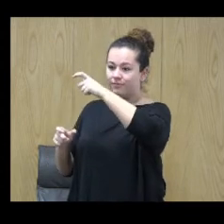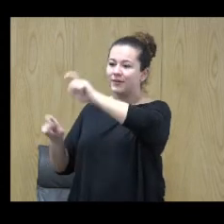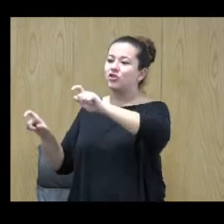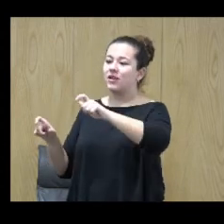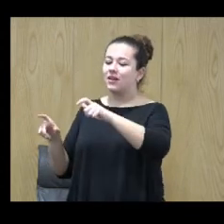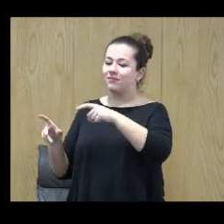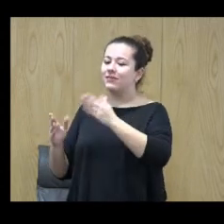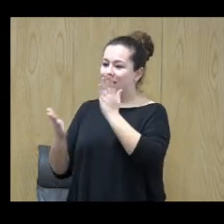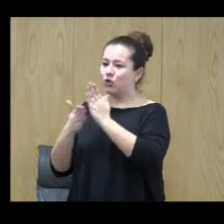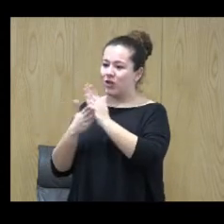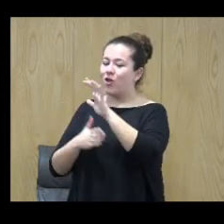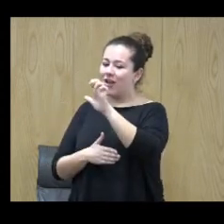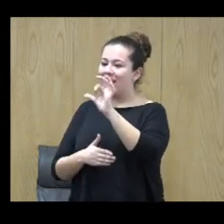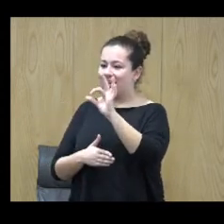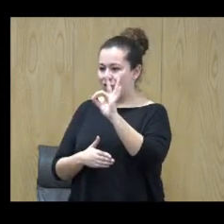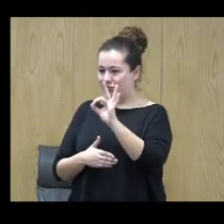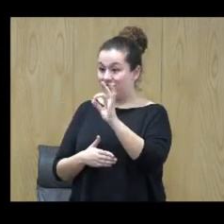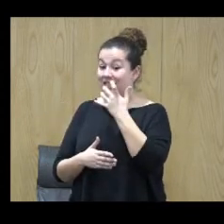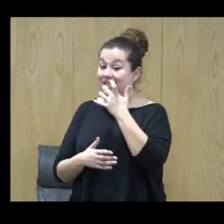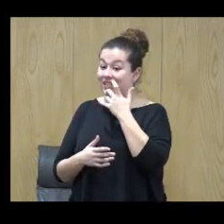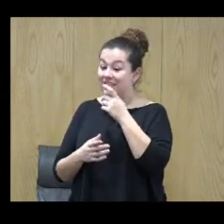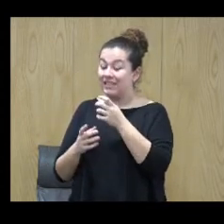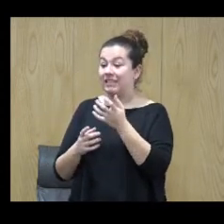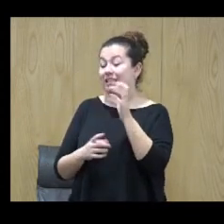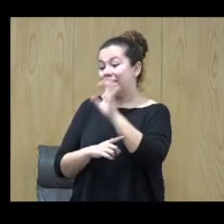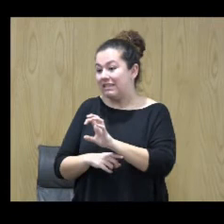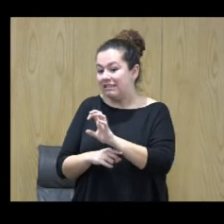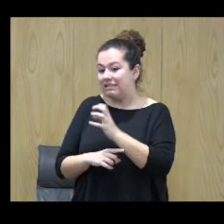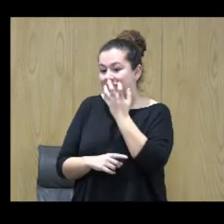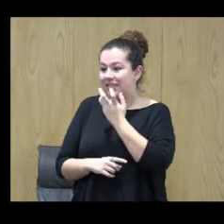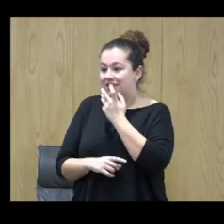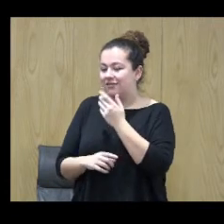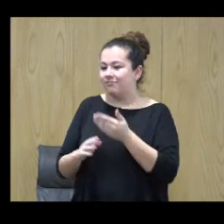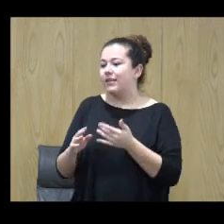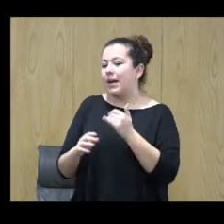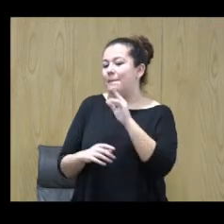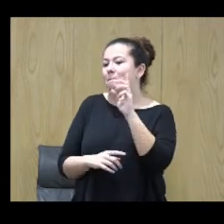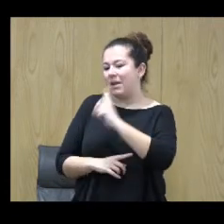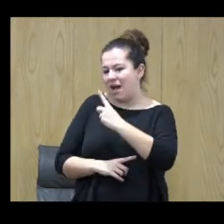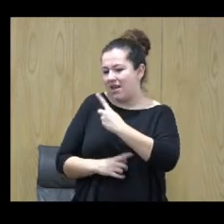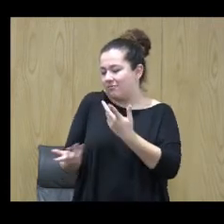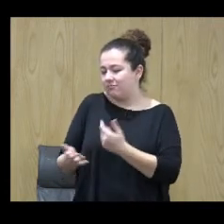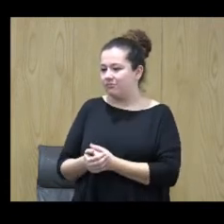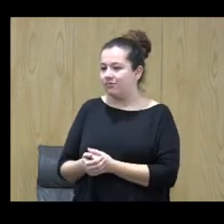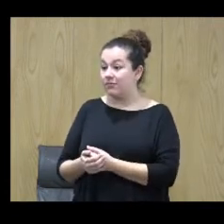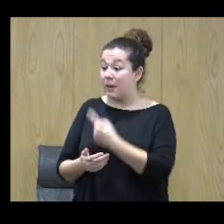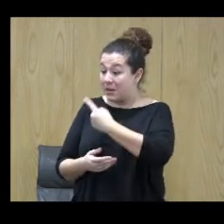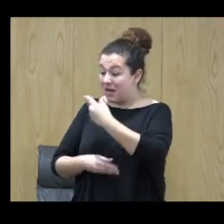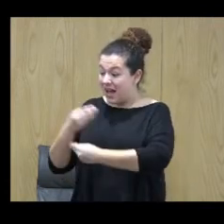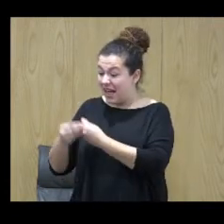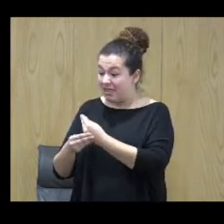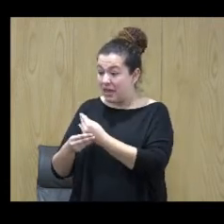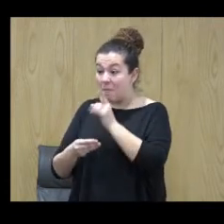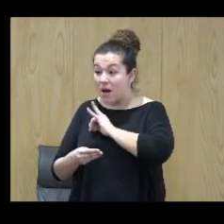secundaria. Los que tienen la franja gris, los que llegaron a primaria. Fijaros que no lo hacen mal los de primaria, pero hay